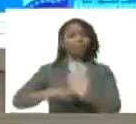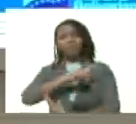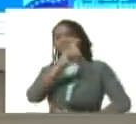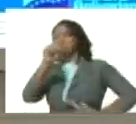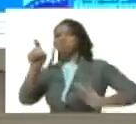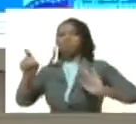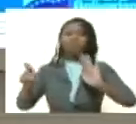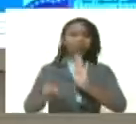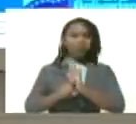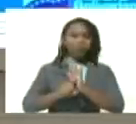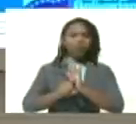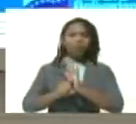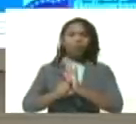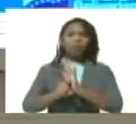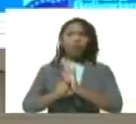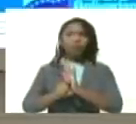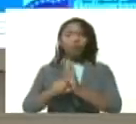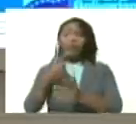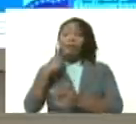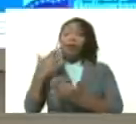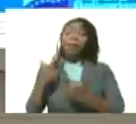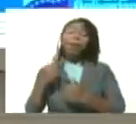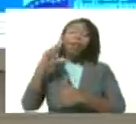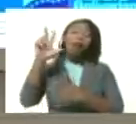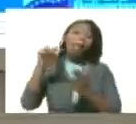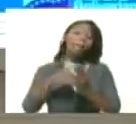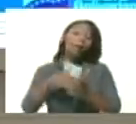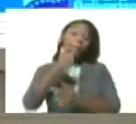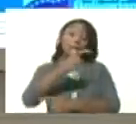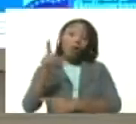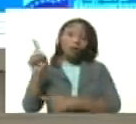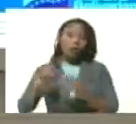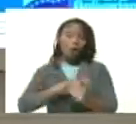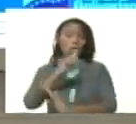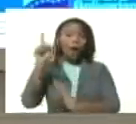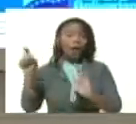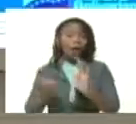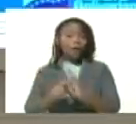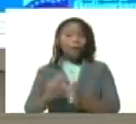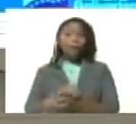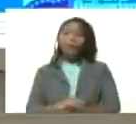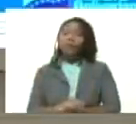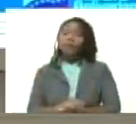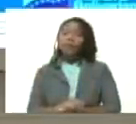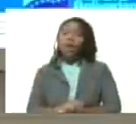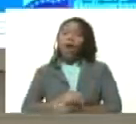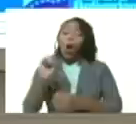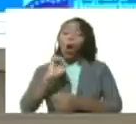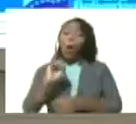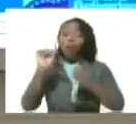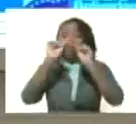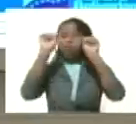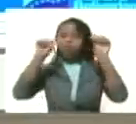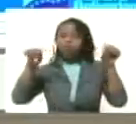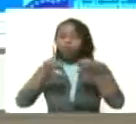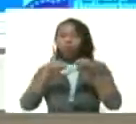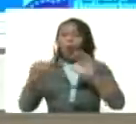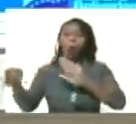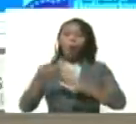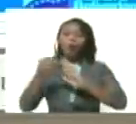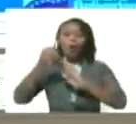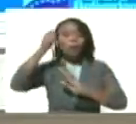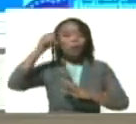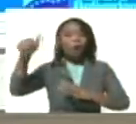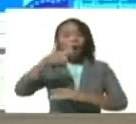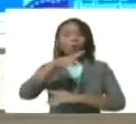generalizado, díganme si 3.000 personas no es algo generalizado, o sistemático contra una